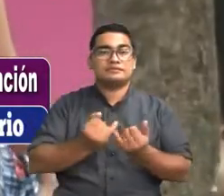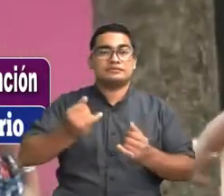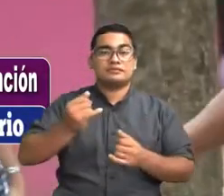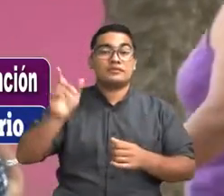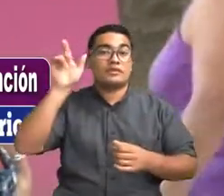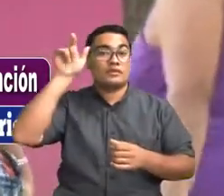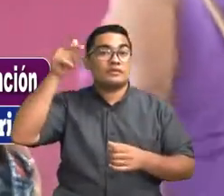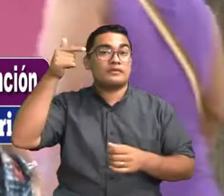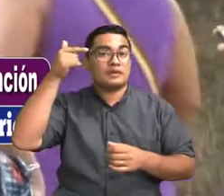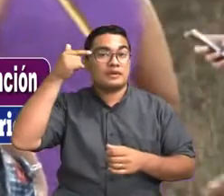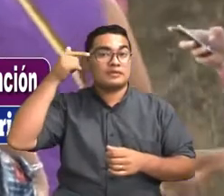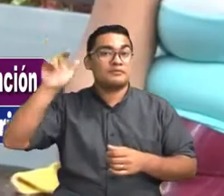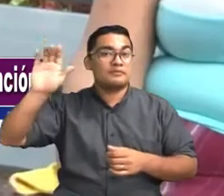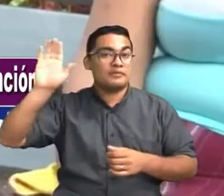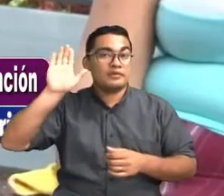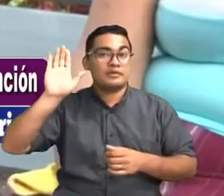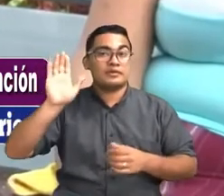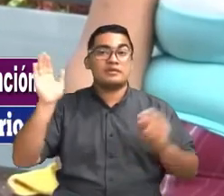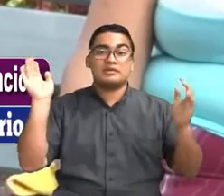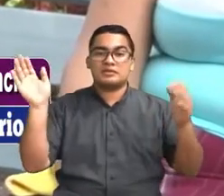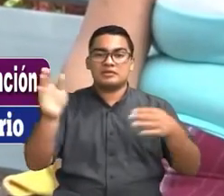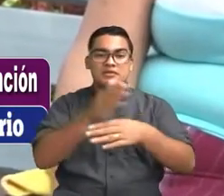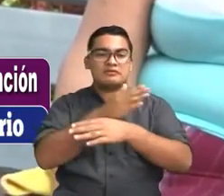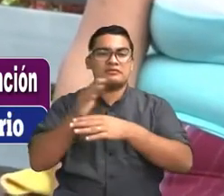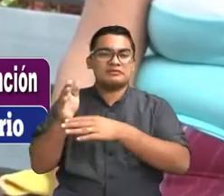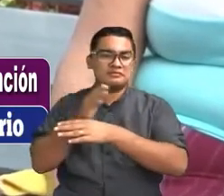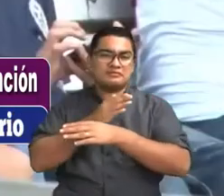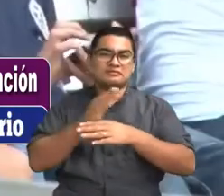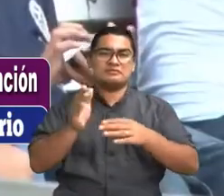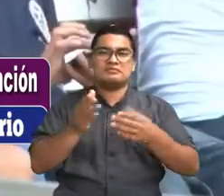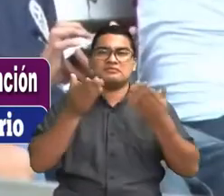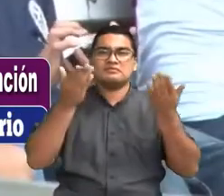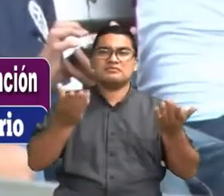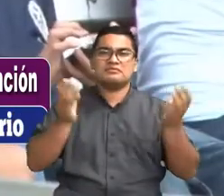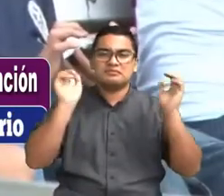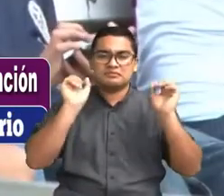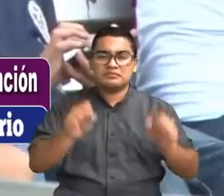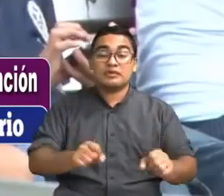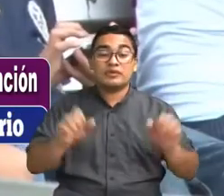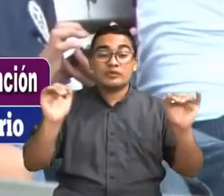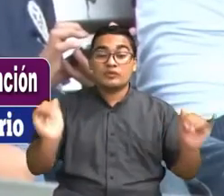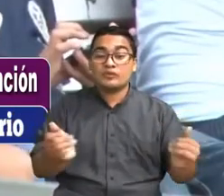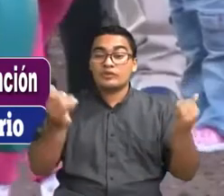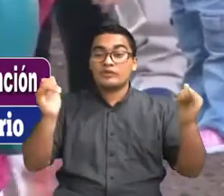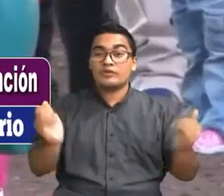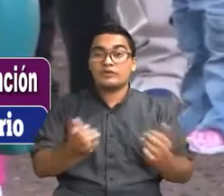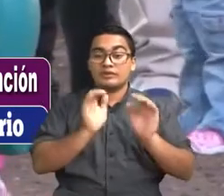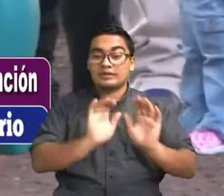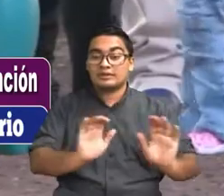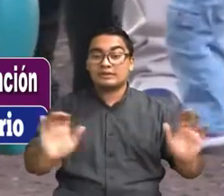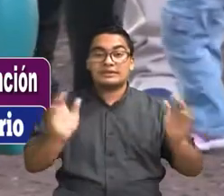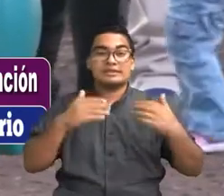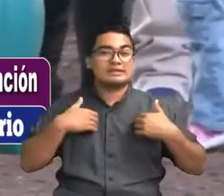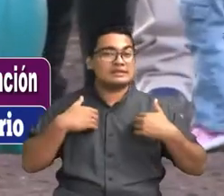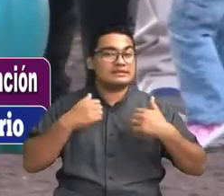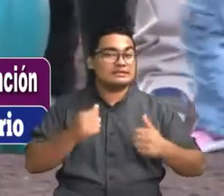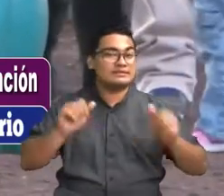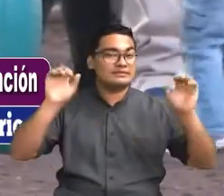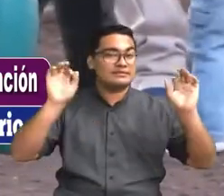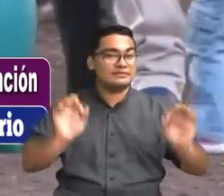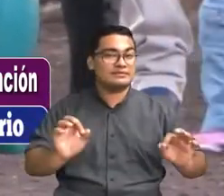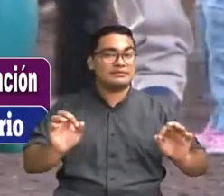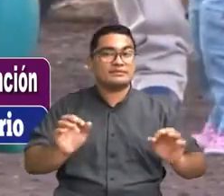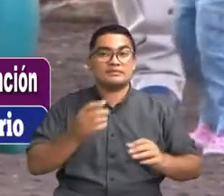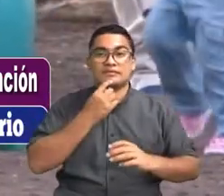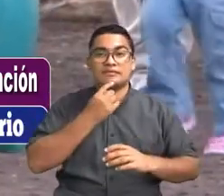buen gobierno de crear estos espacios para la recreación sana y saludable de la niñez, okay, ¿verdad? De los niños, de